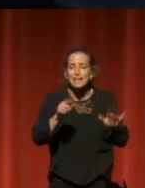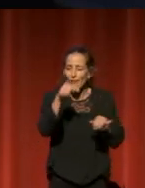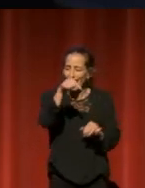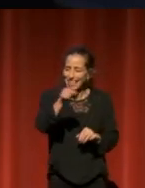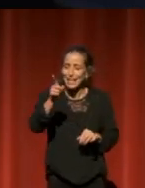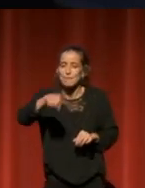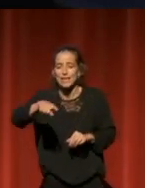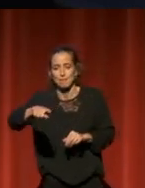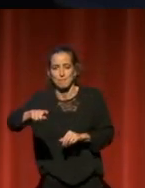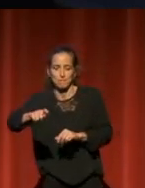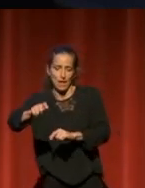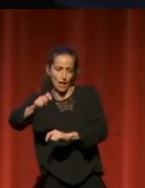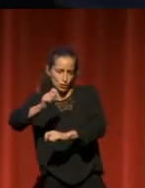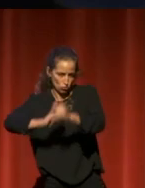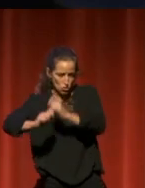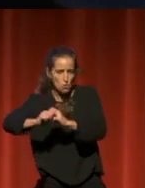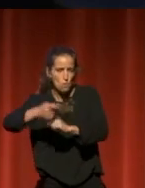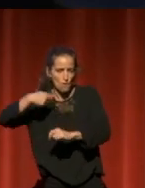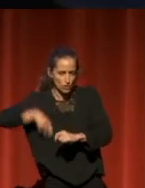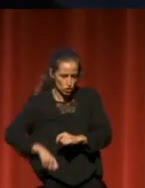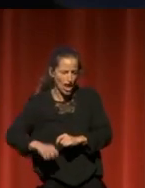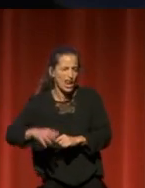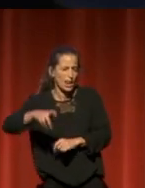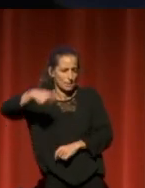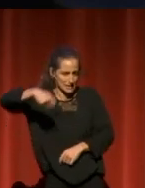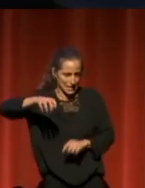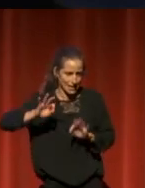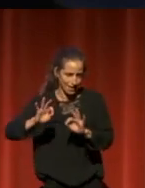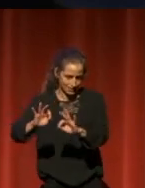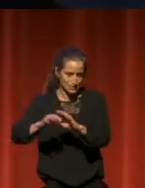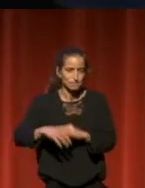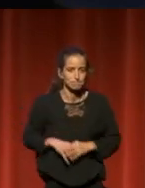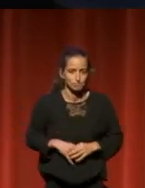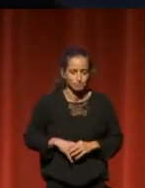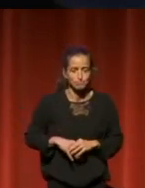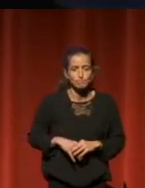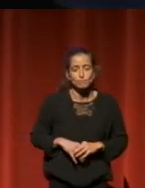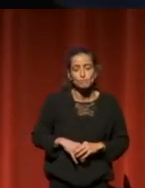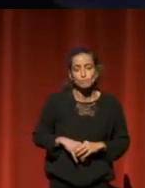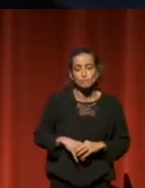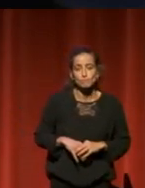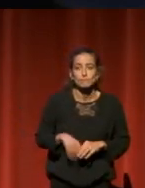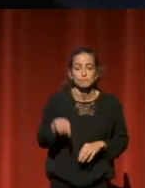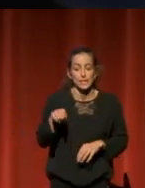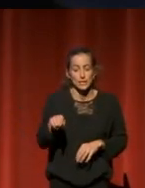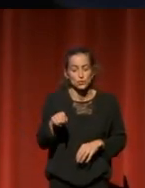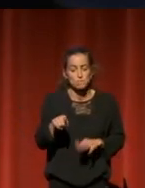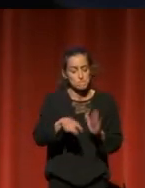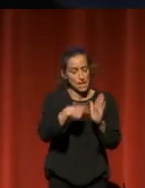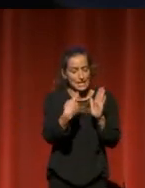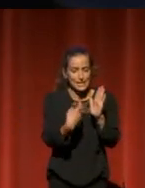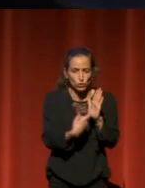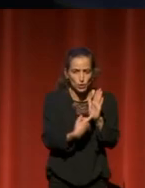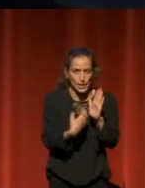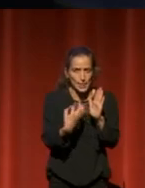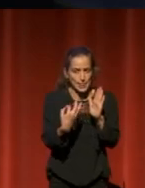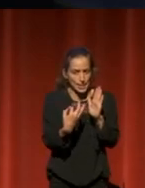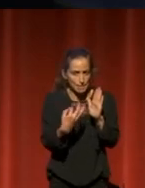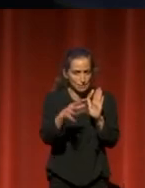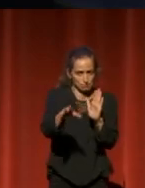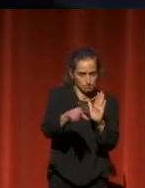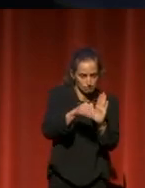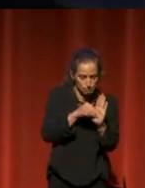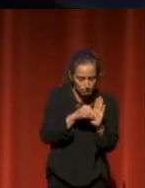profesional. Yo creo que ese es otro aspecto que deben incluir las legislaciones y que en este momento